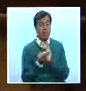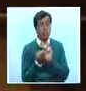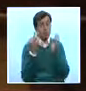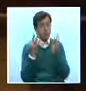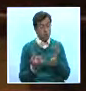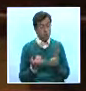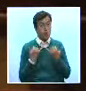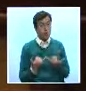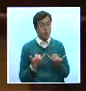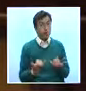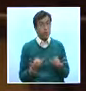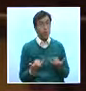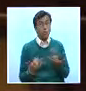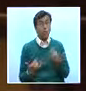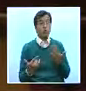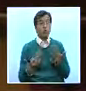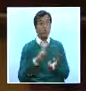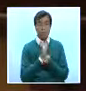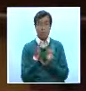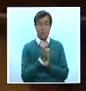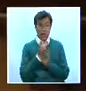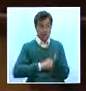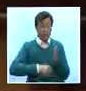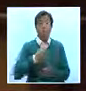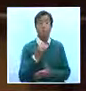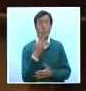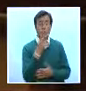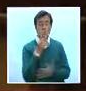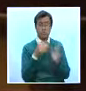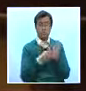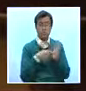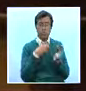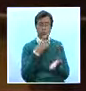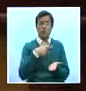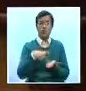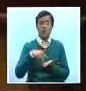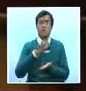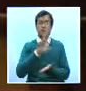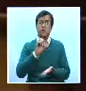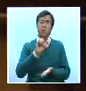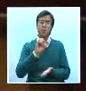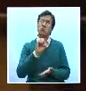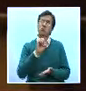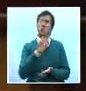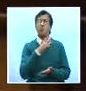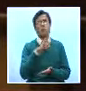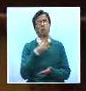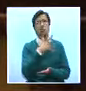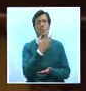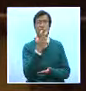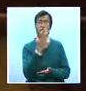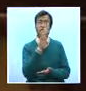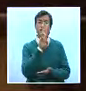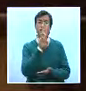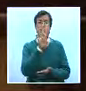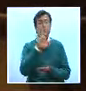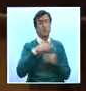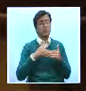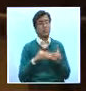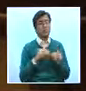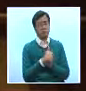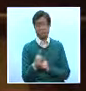estamos escuchando, el impuesto que pagaría cada heredero sobre $50,000 son $365